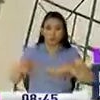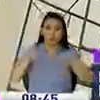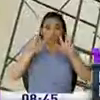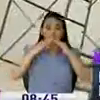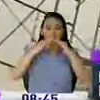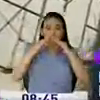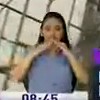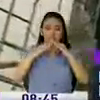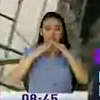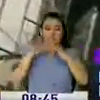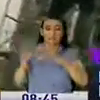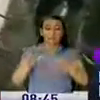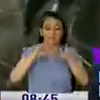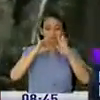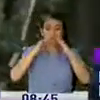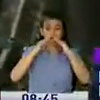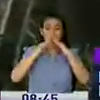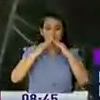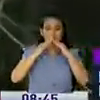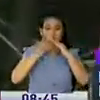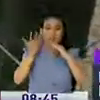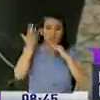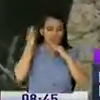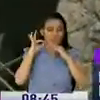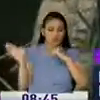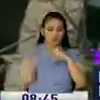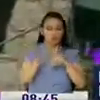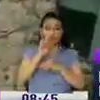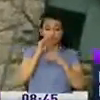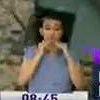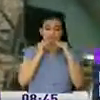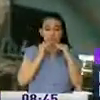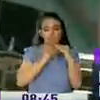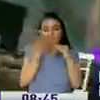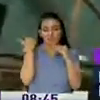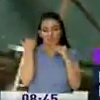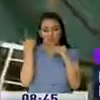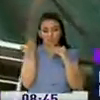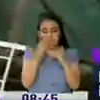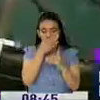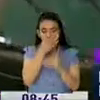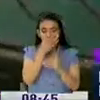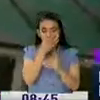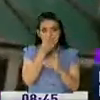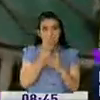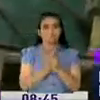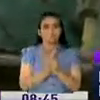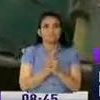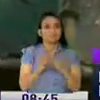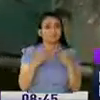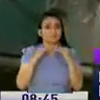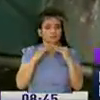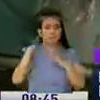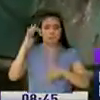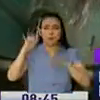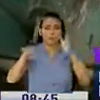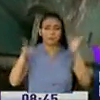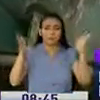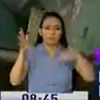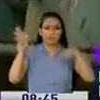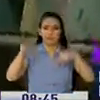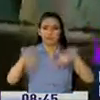¿no? 7 viviendas que no son patrimoniales, 2 viviendas que son patrimoniales. Entonces, este alto número de viviendas que han tenido colapsos